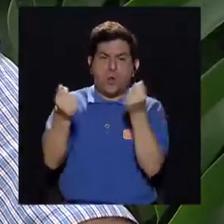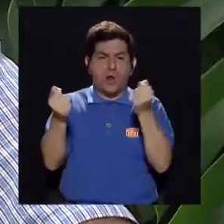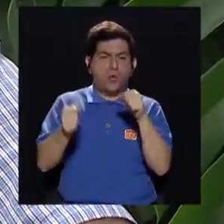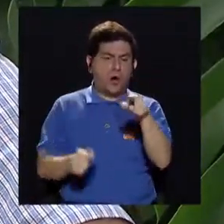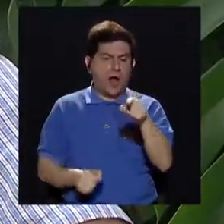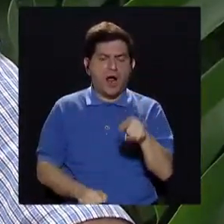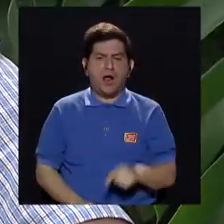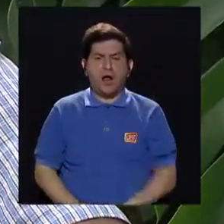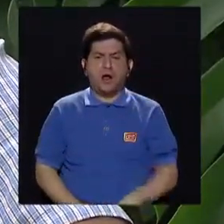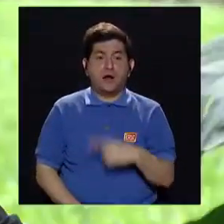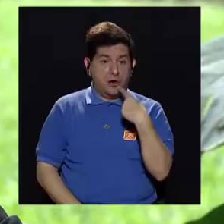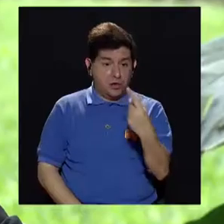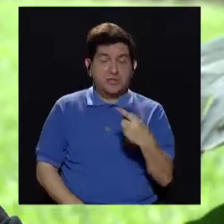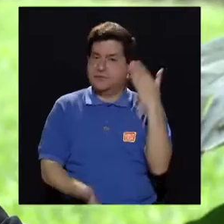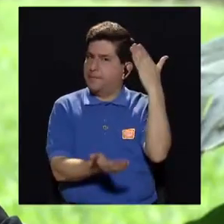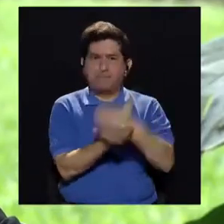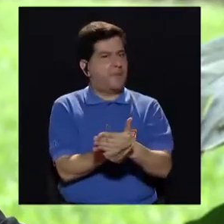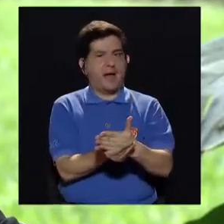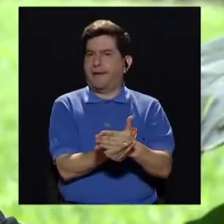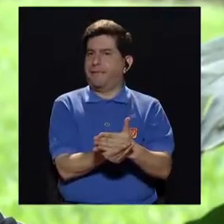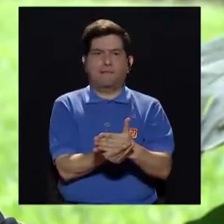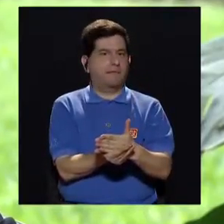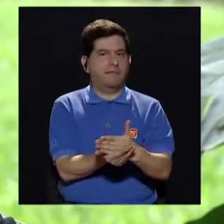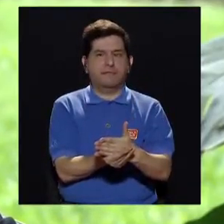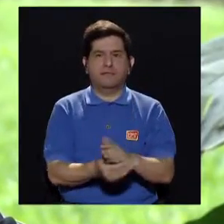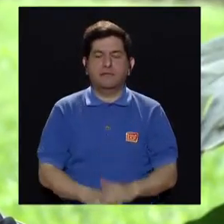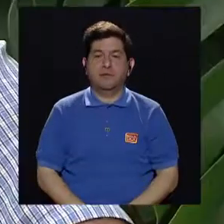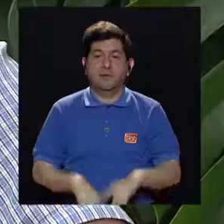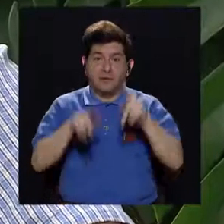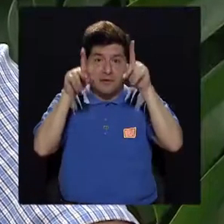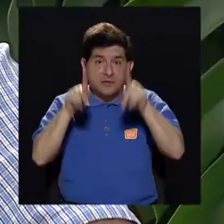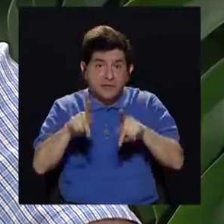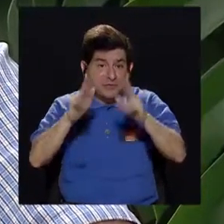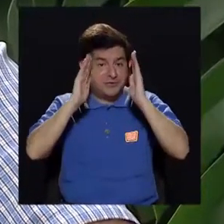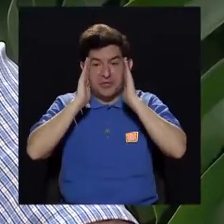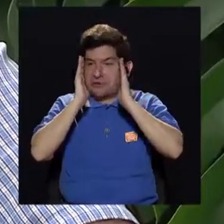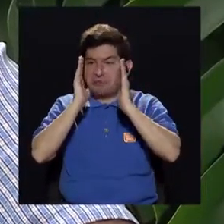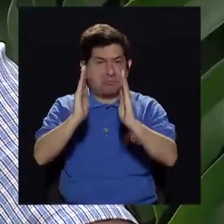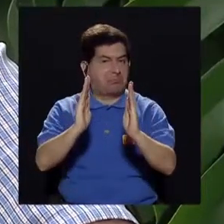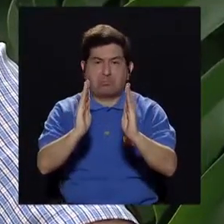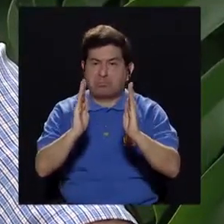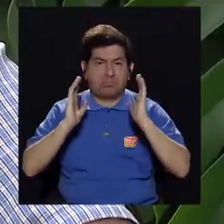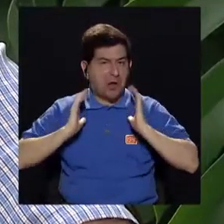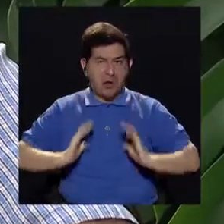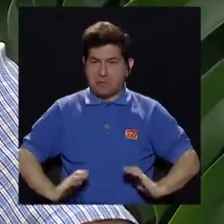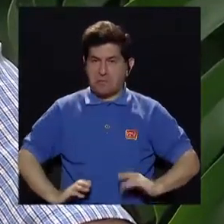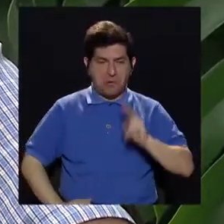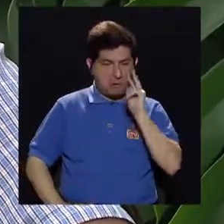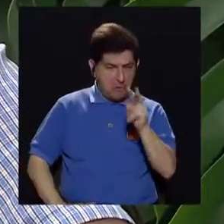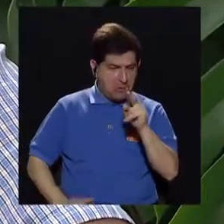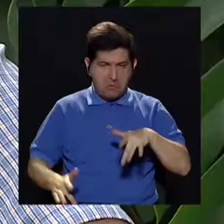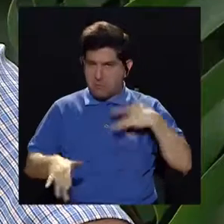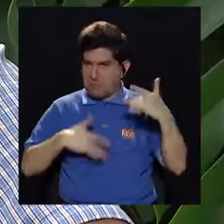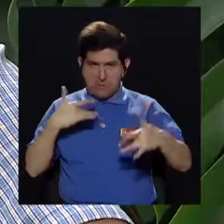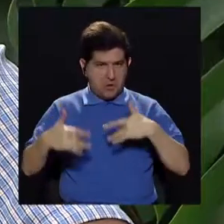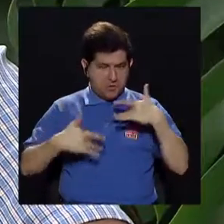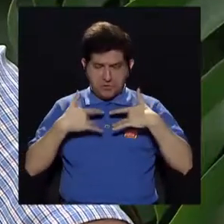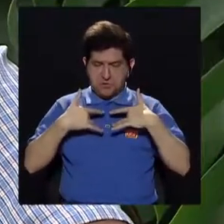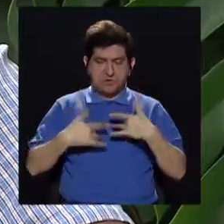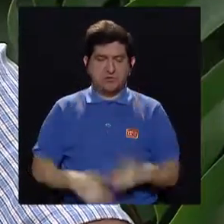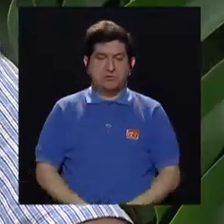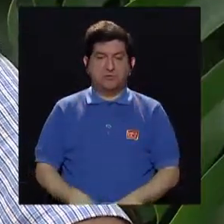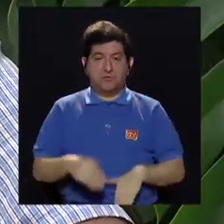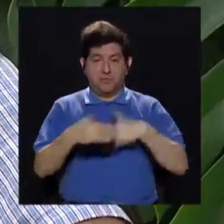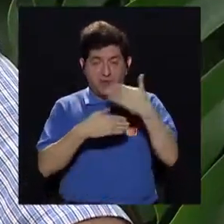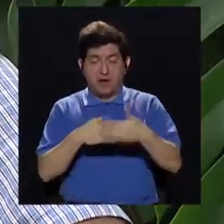sí, están indicando, que nos pare. Indican todo. Si nos indica, mejor pares porque algo. Ajá. Si las personas no la escuchan el cuerpo y no ven ese tipo de síntomas,